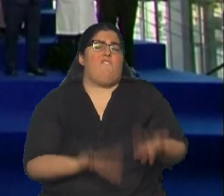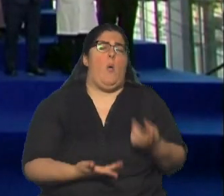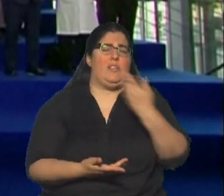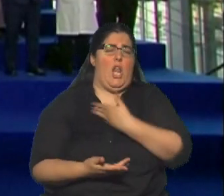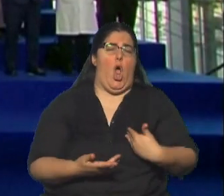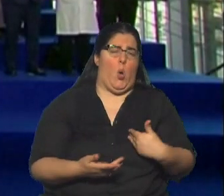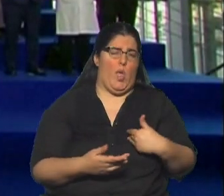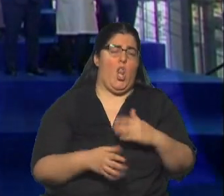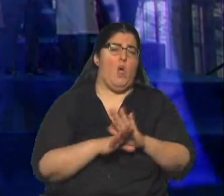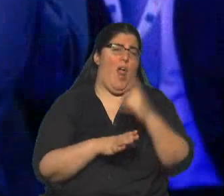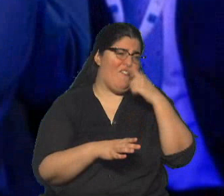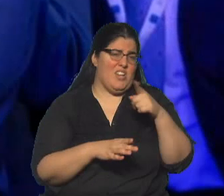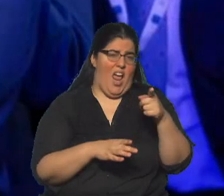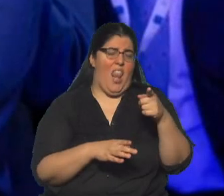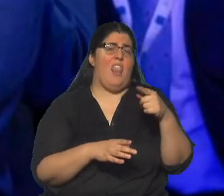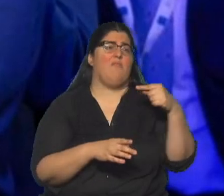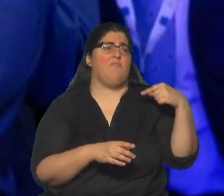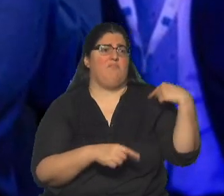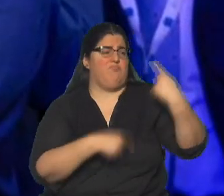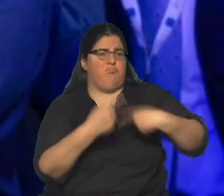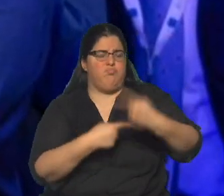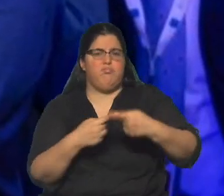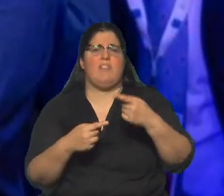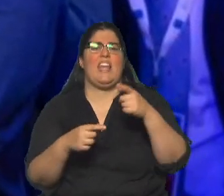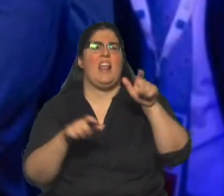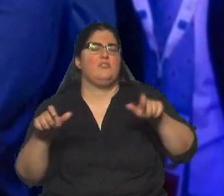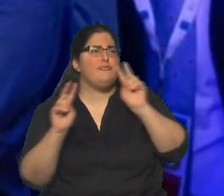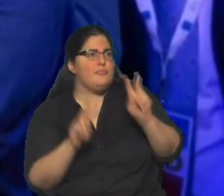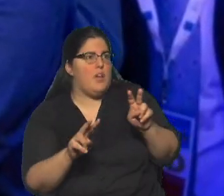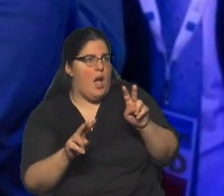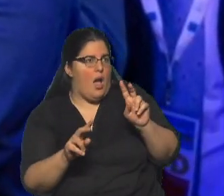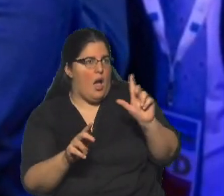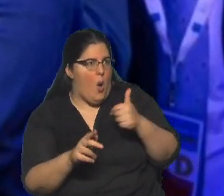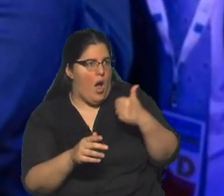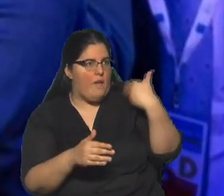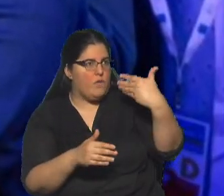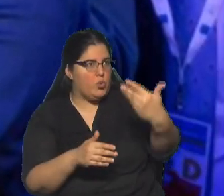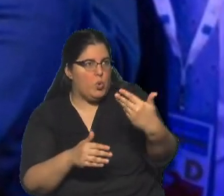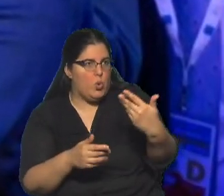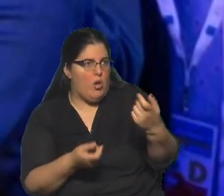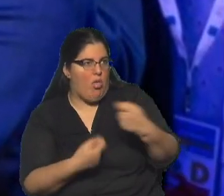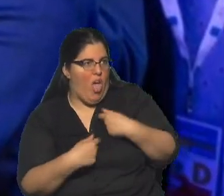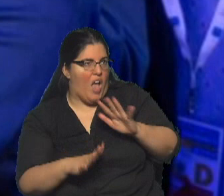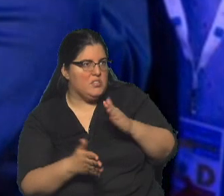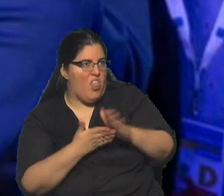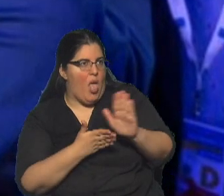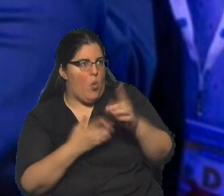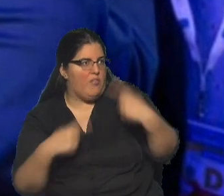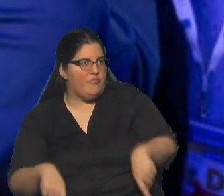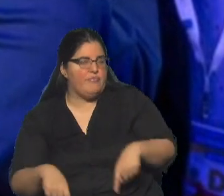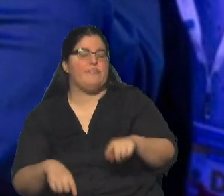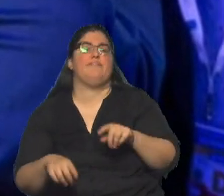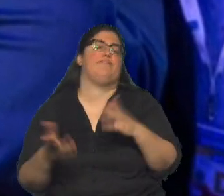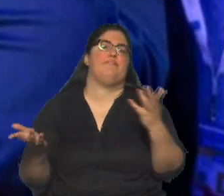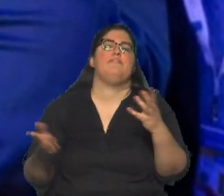condenando a generaciones que miran impávidas el destino que les ha sido impuesto capítulo